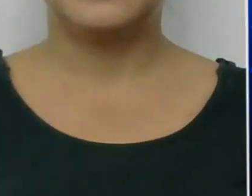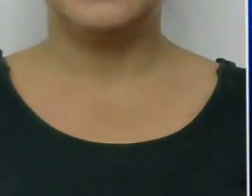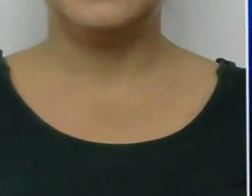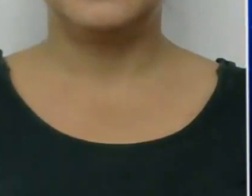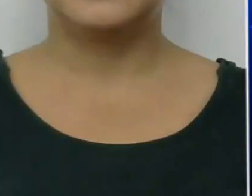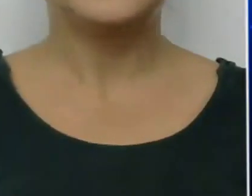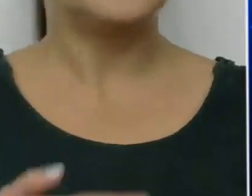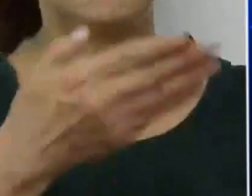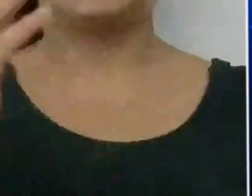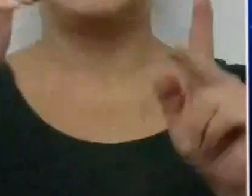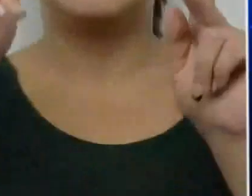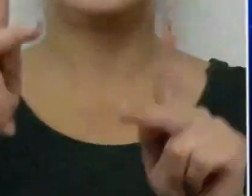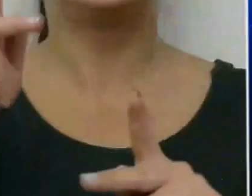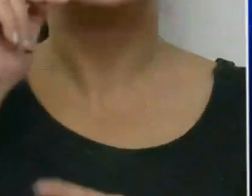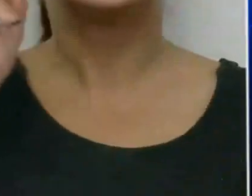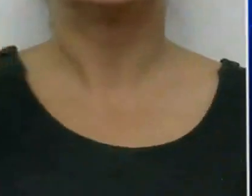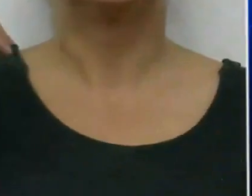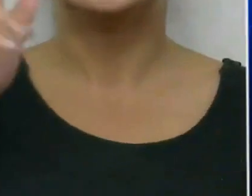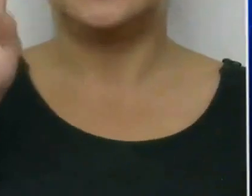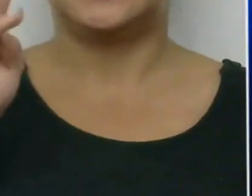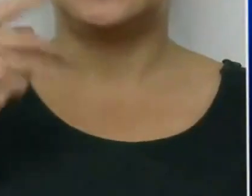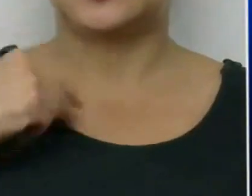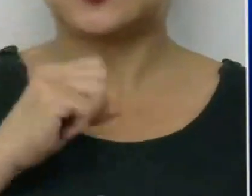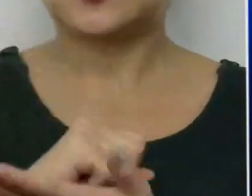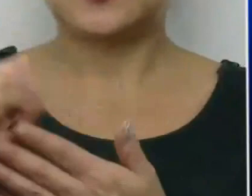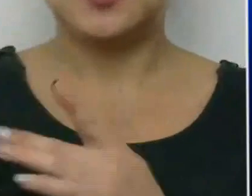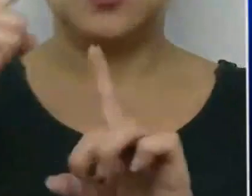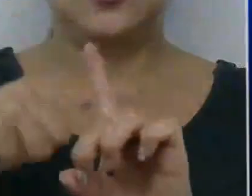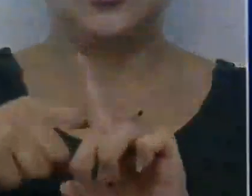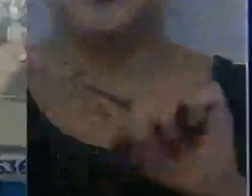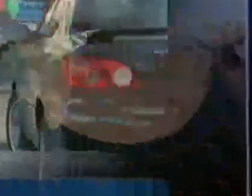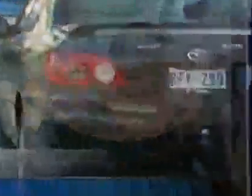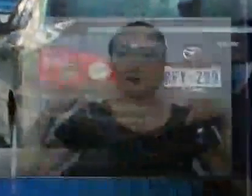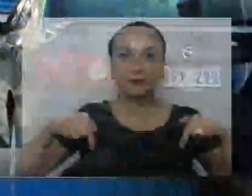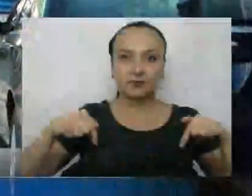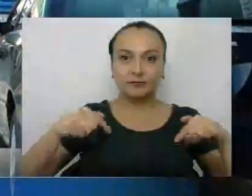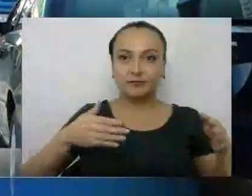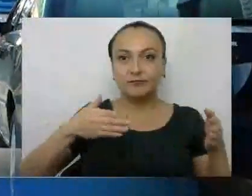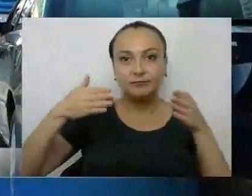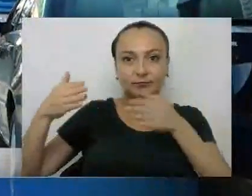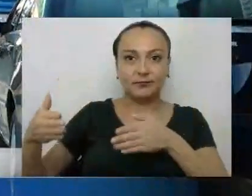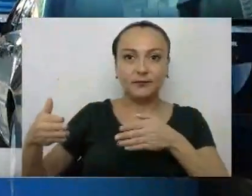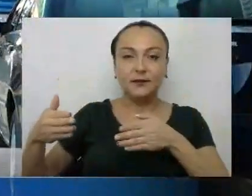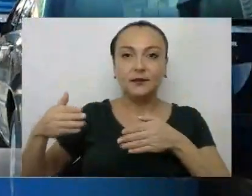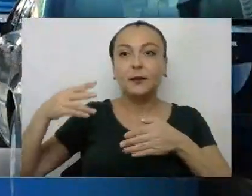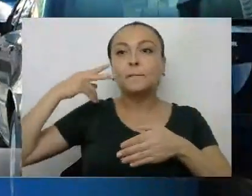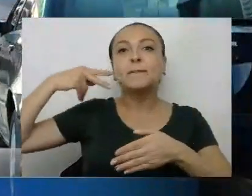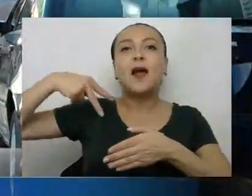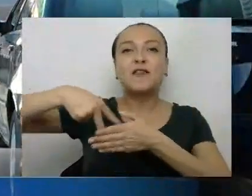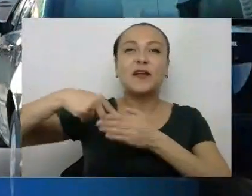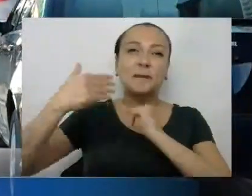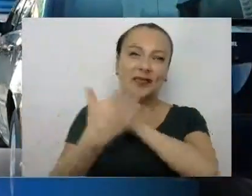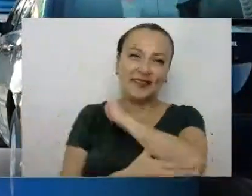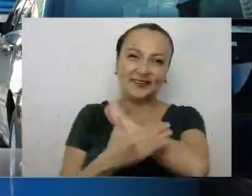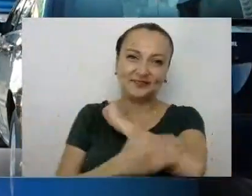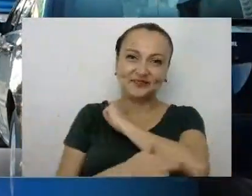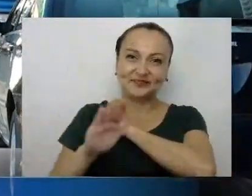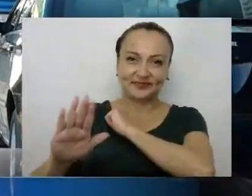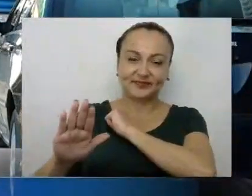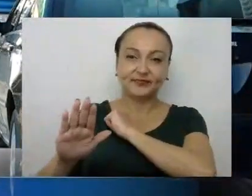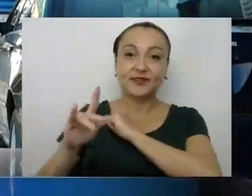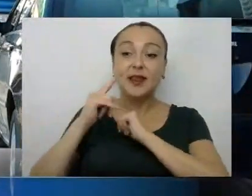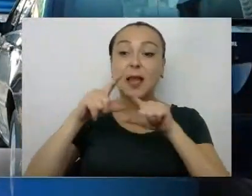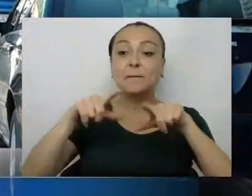Amigos de Noticias 36, me encuentro en Santa Cruz. Estoy acá a un costado de la barrera, precisamente en la Plaza Los